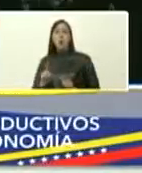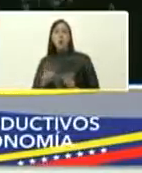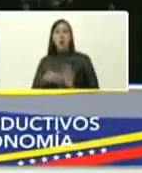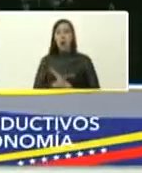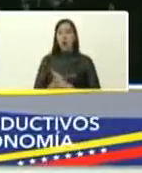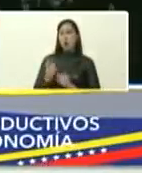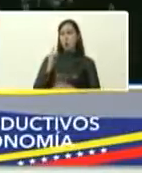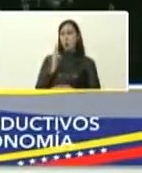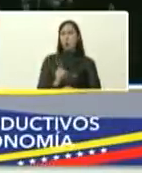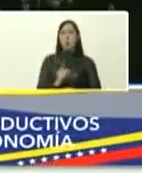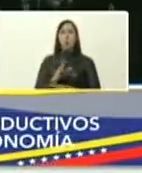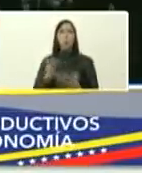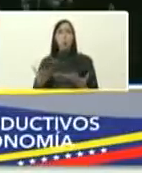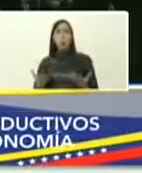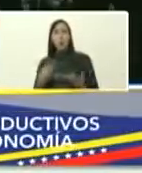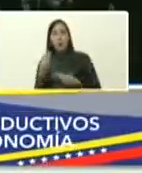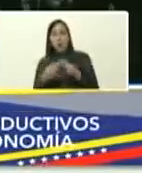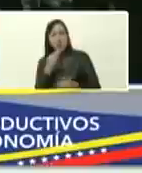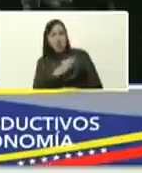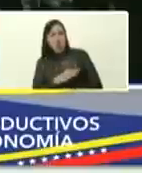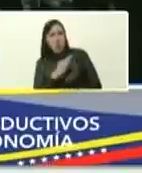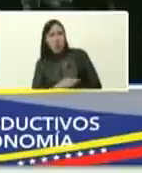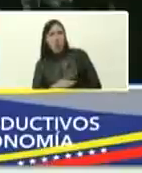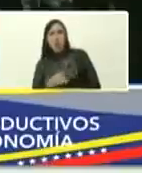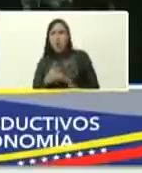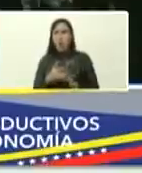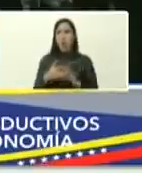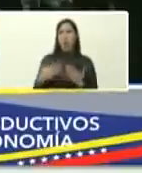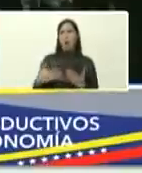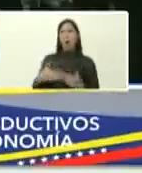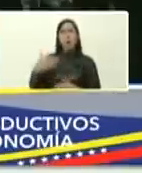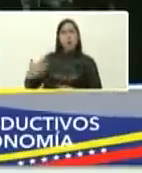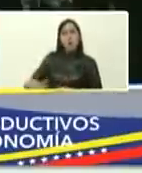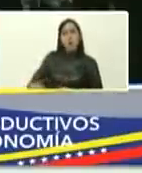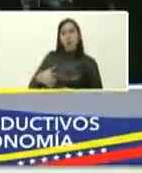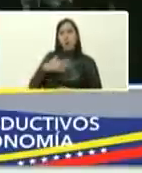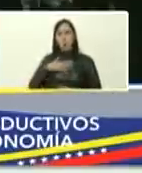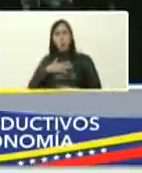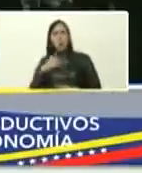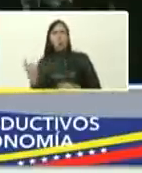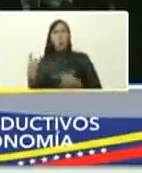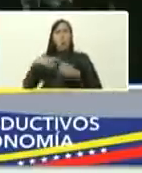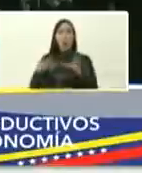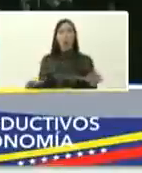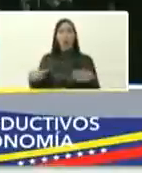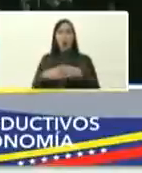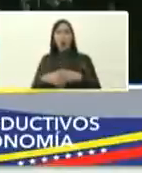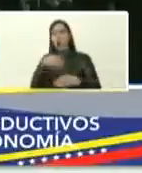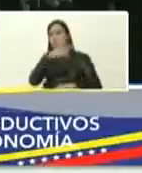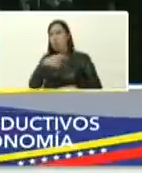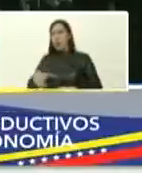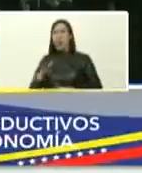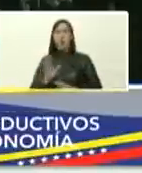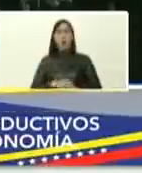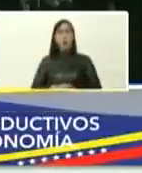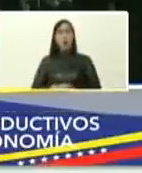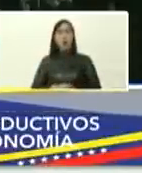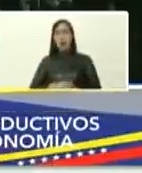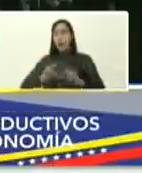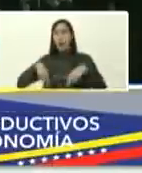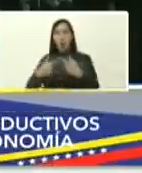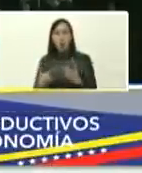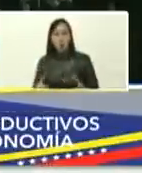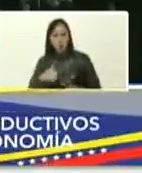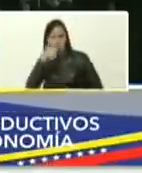yo digo para lograr esa sociedad es de derecha. Y Maduro es de derecha, porque hay gente que es así. No, Maduro es de neoliberal,